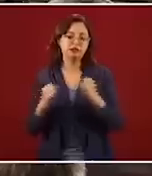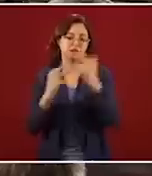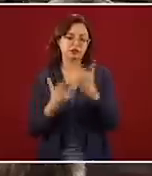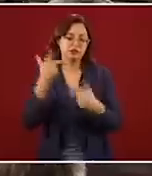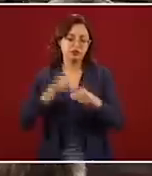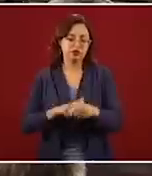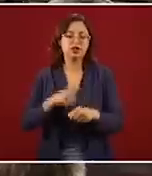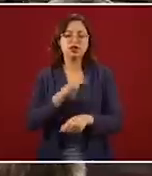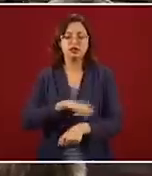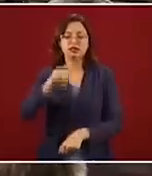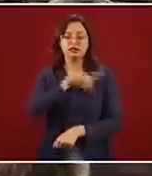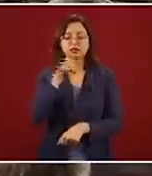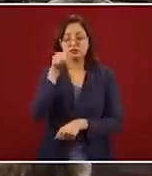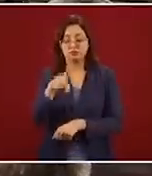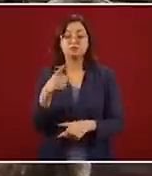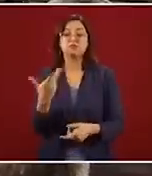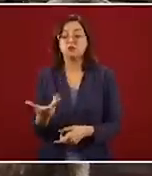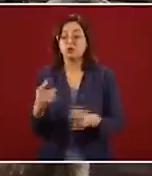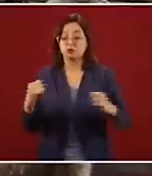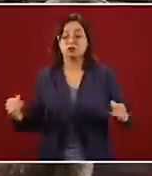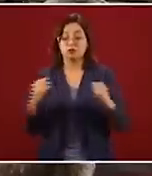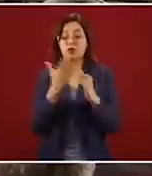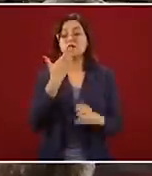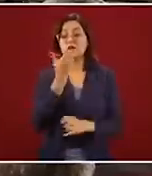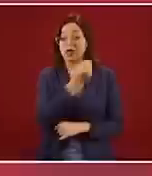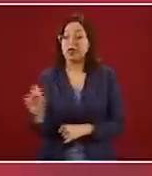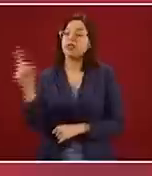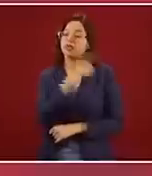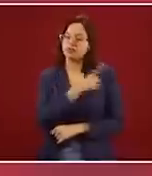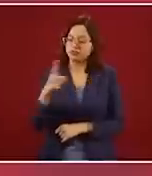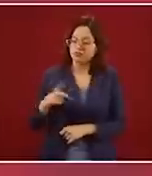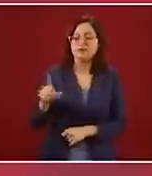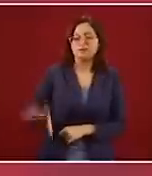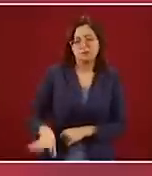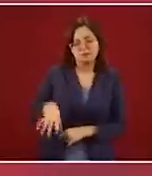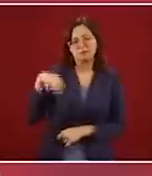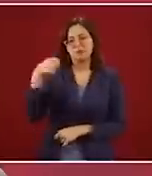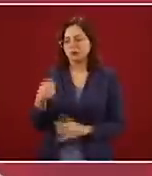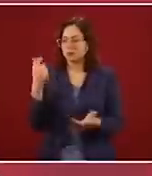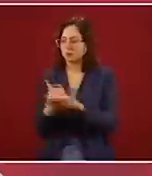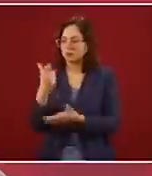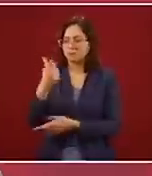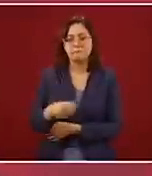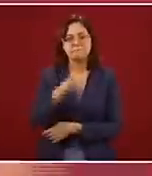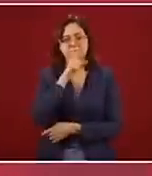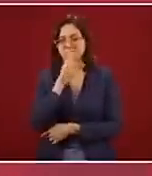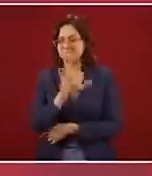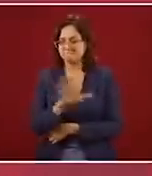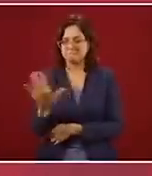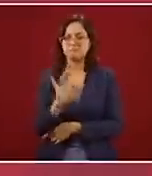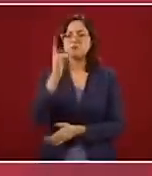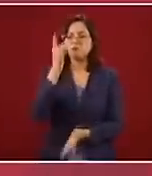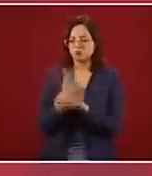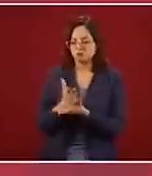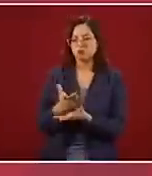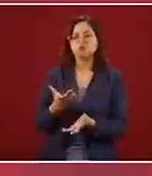ellos y es un instituto muy competente, se sumen a este esfuerzo para que podamos proveer